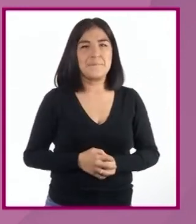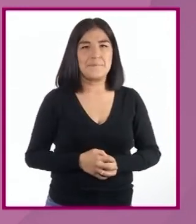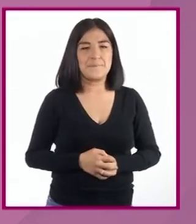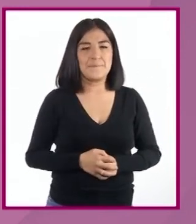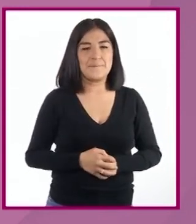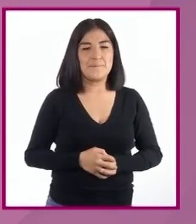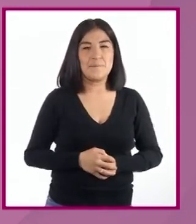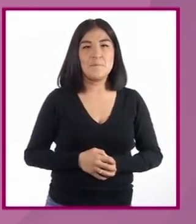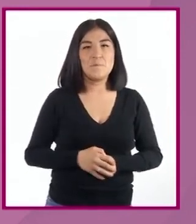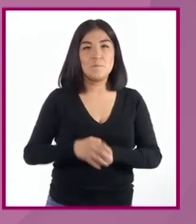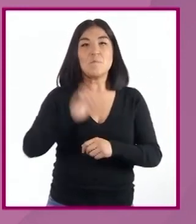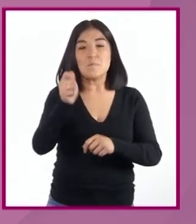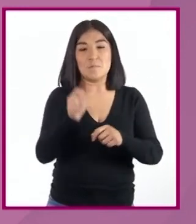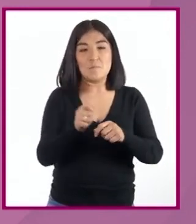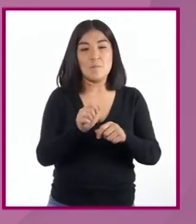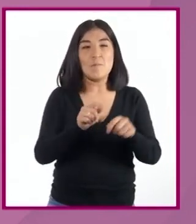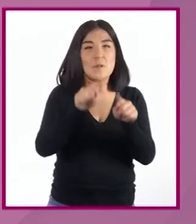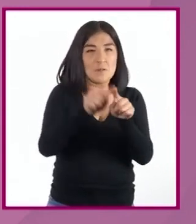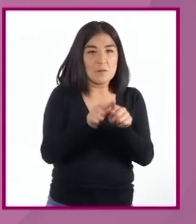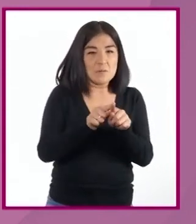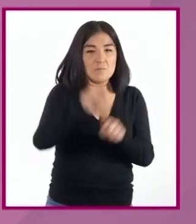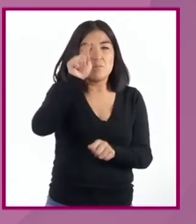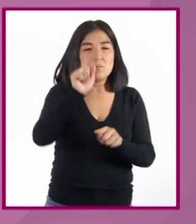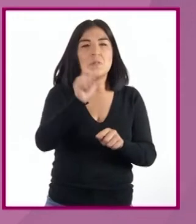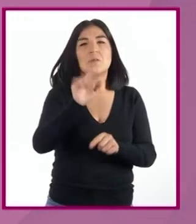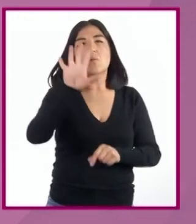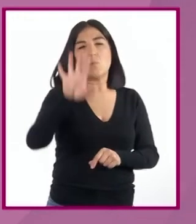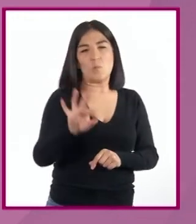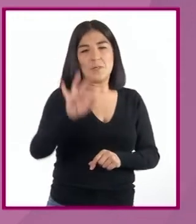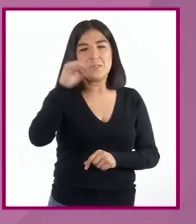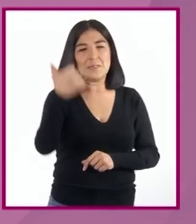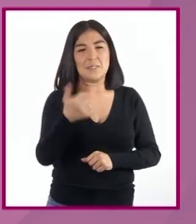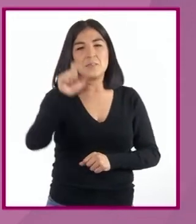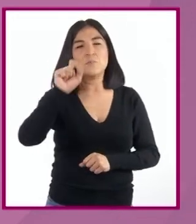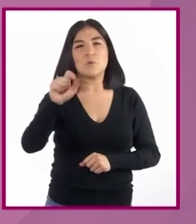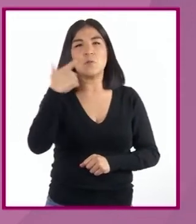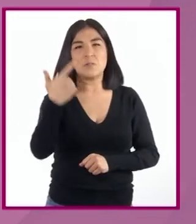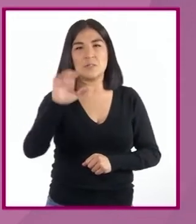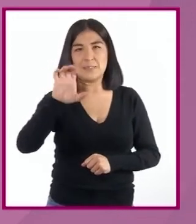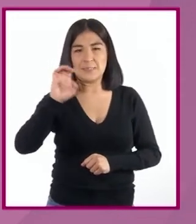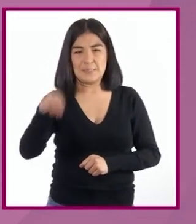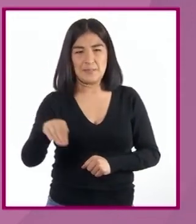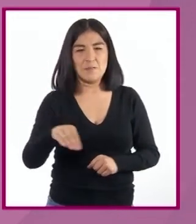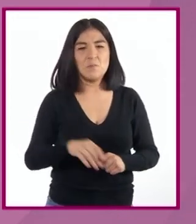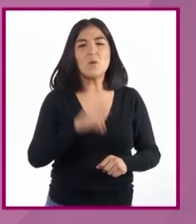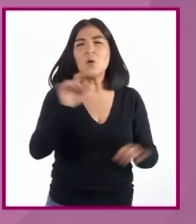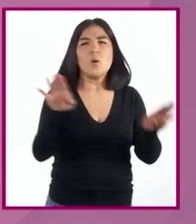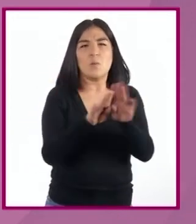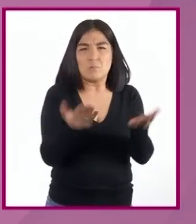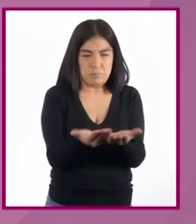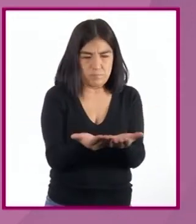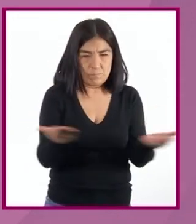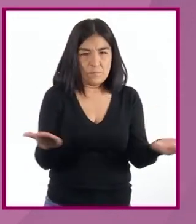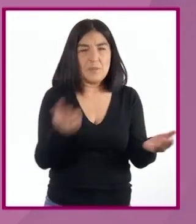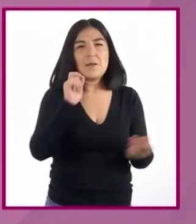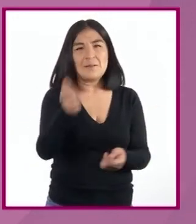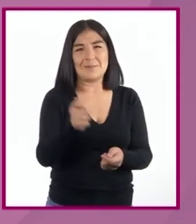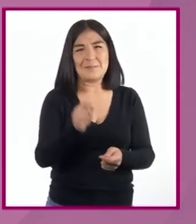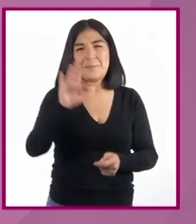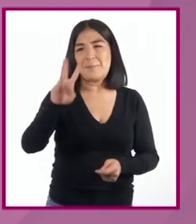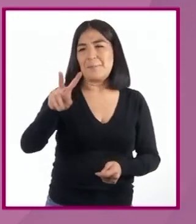con una longitud de 46.7 centímetros, sostenido por uno de sus